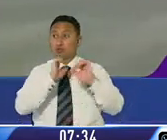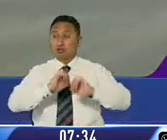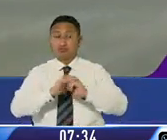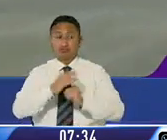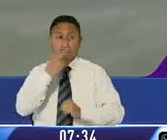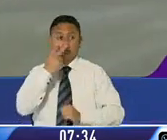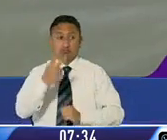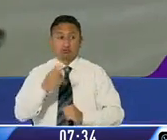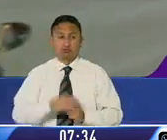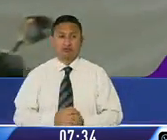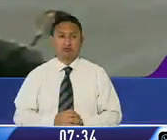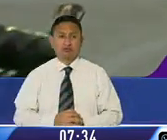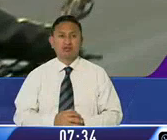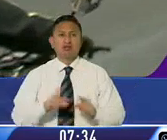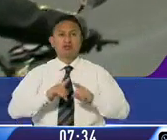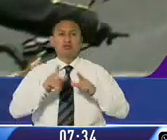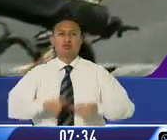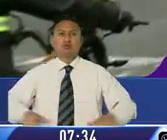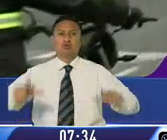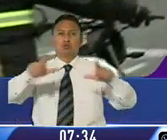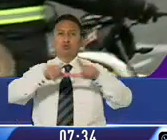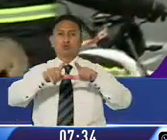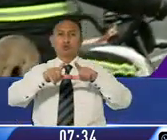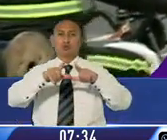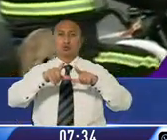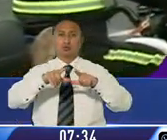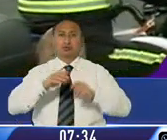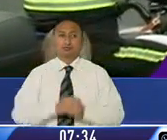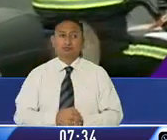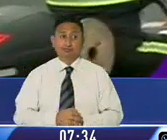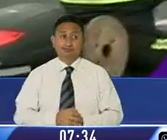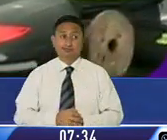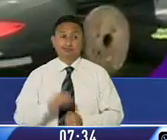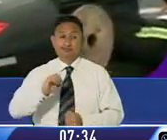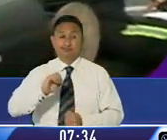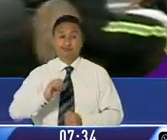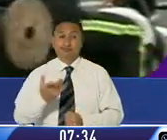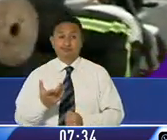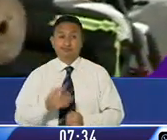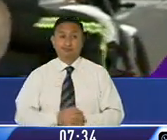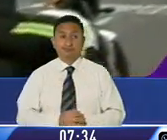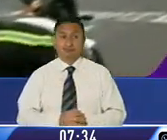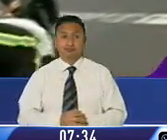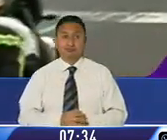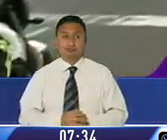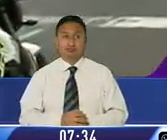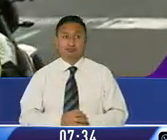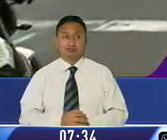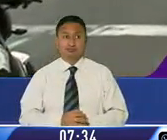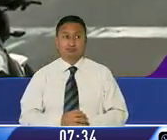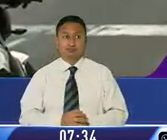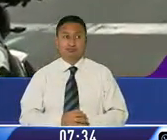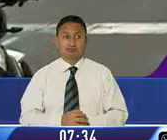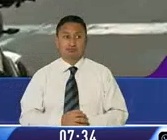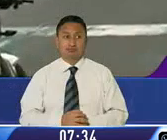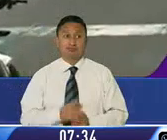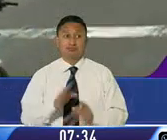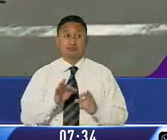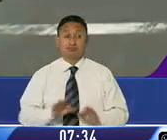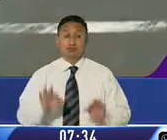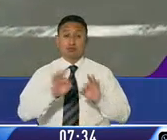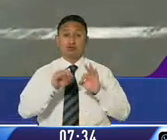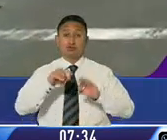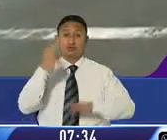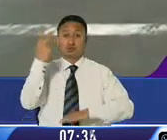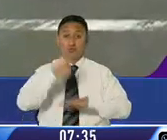que recorren los distintos sectores en este sector tan importante. Y bueno, es importante y es preciso señalar, este es el